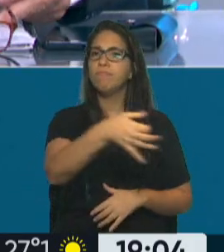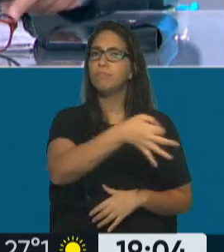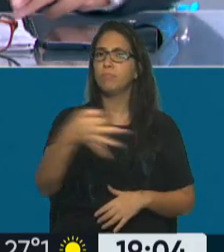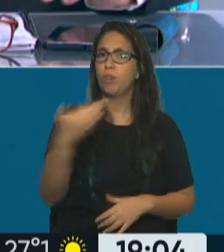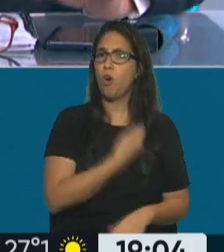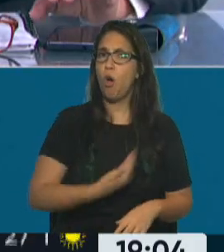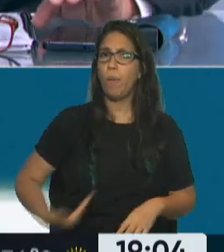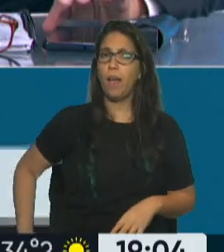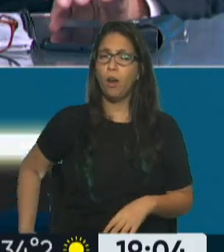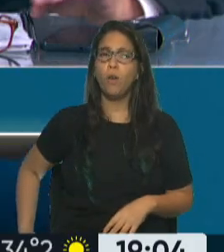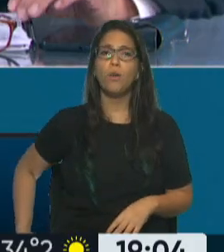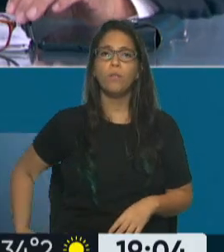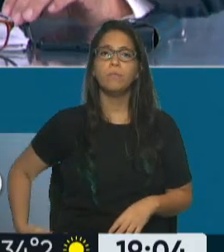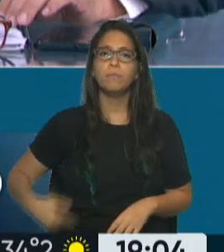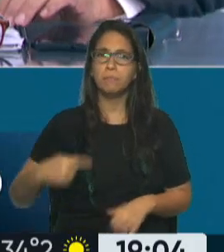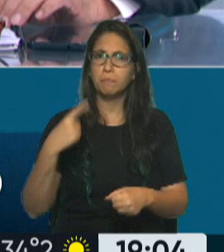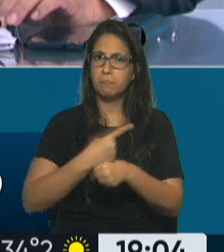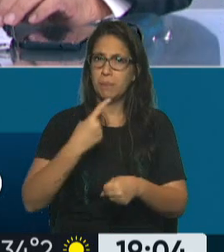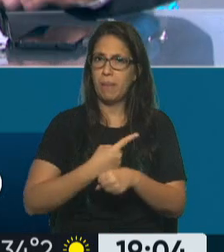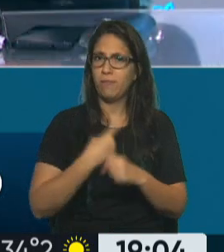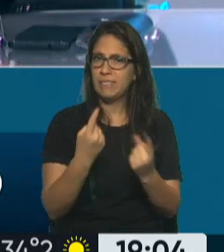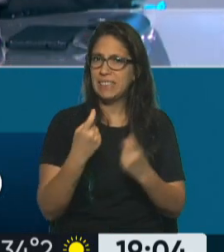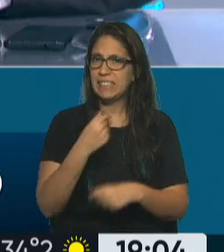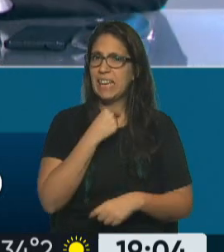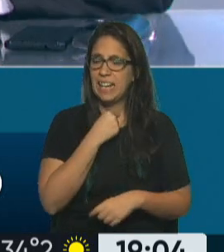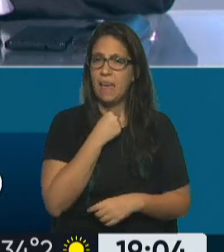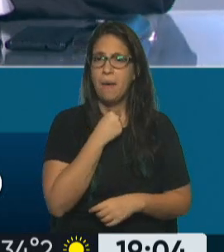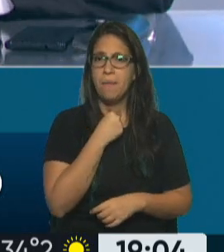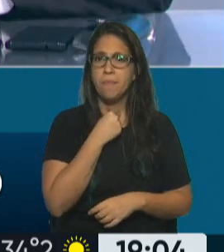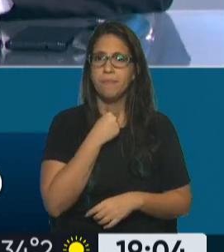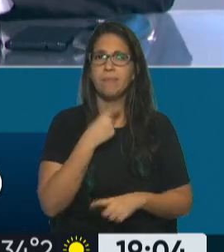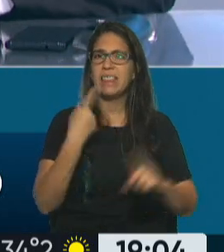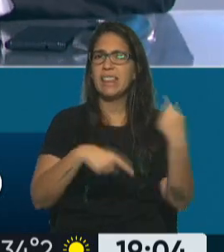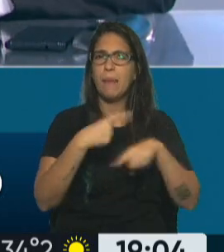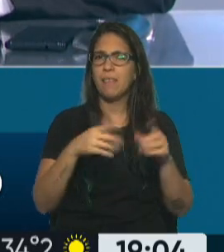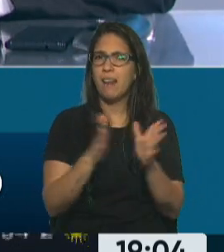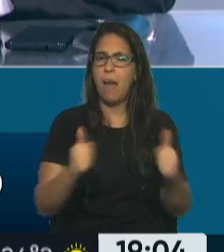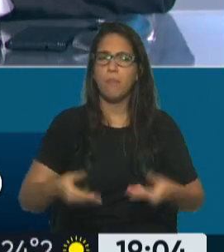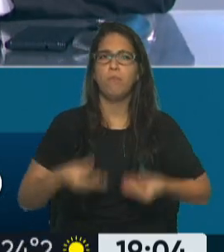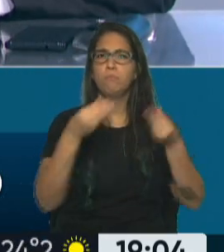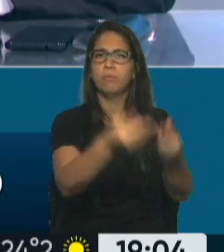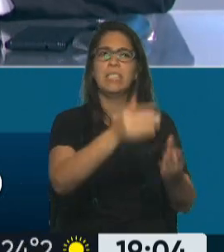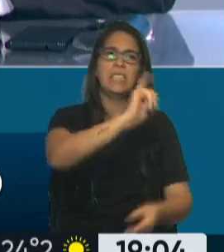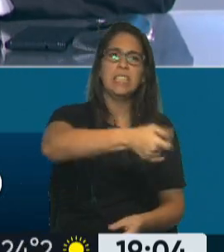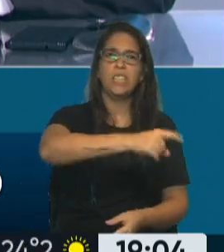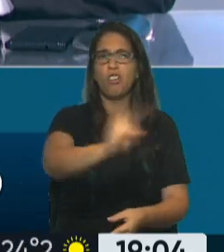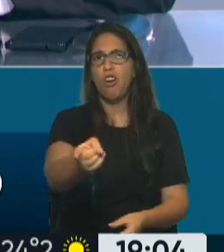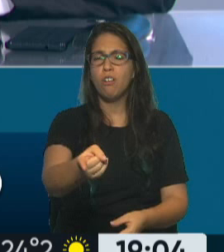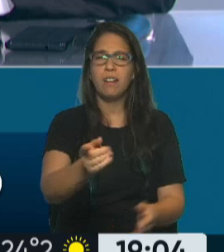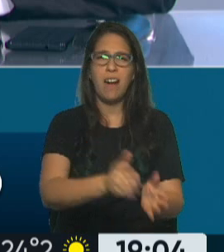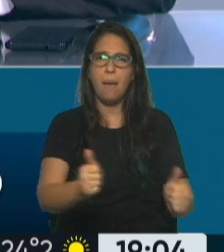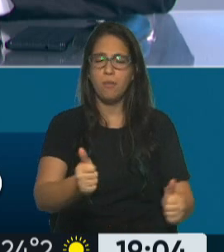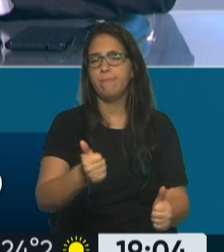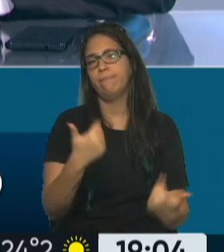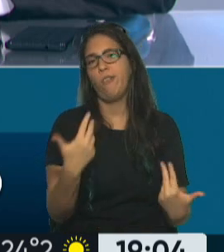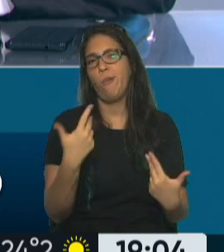el gobierno primeramente enviar y hacer un rápido trámite por sí o por no no terminó siendo una negociación obviamente